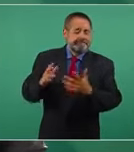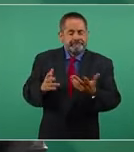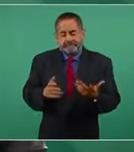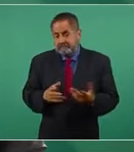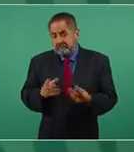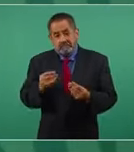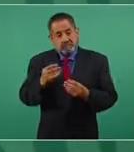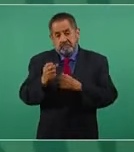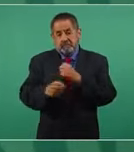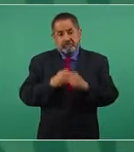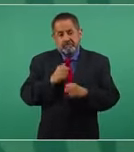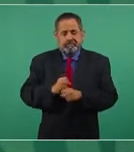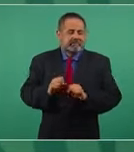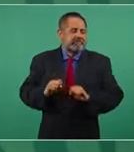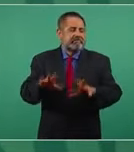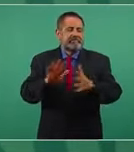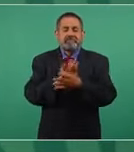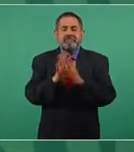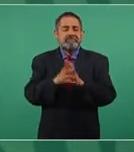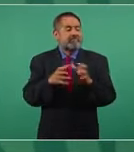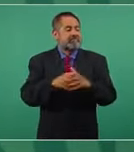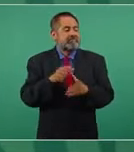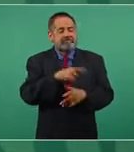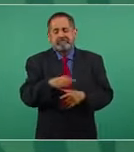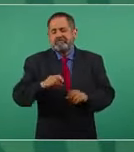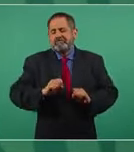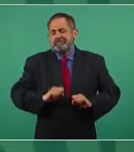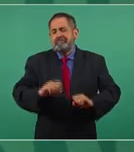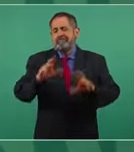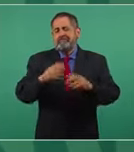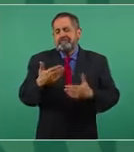años a la delincuencia.